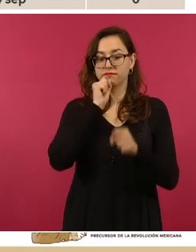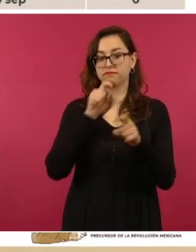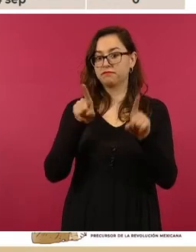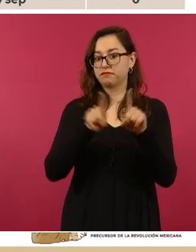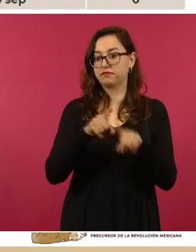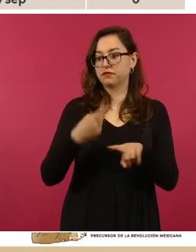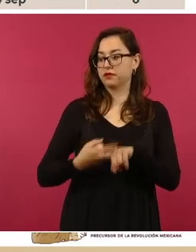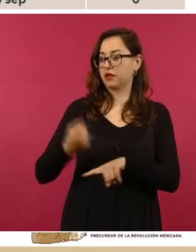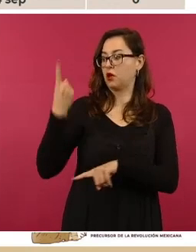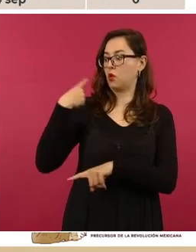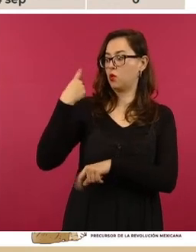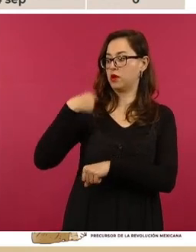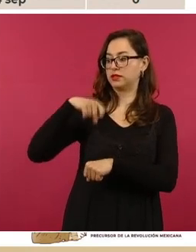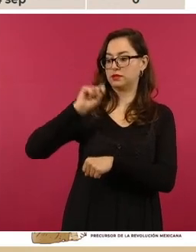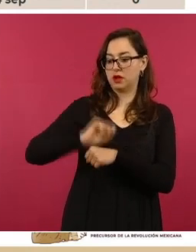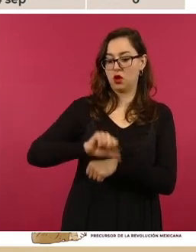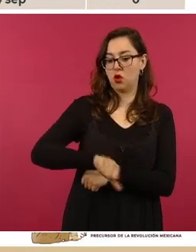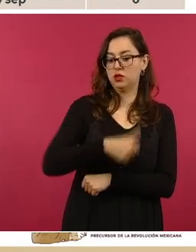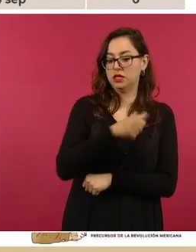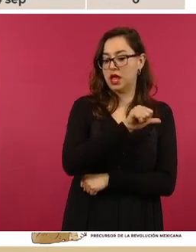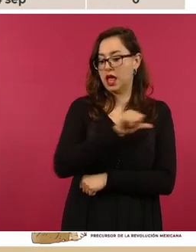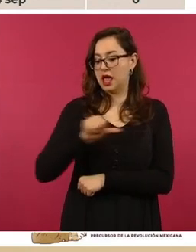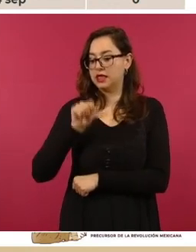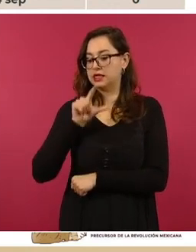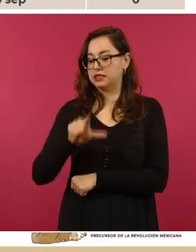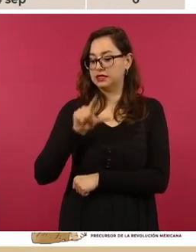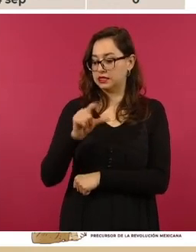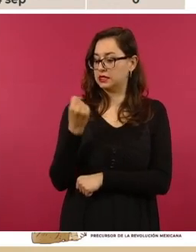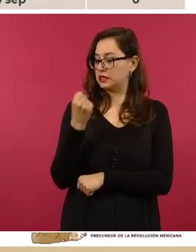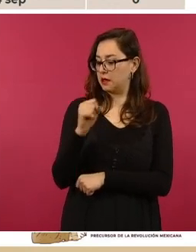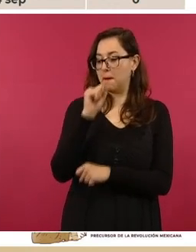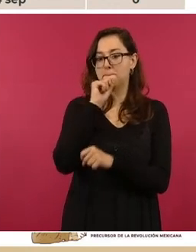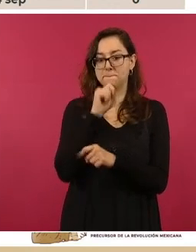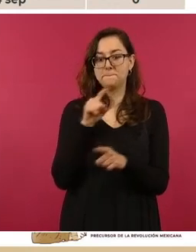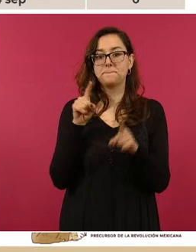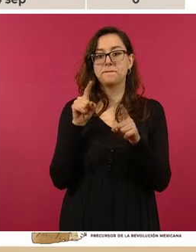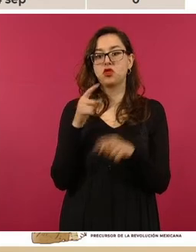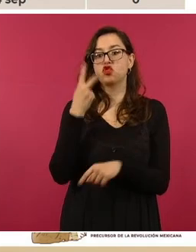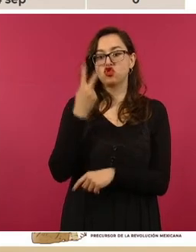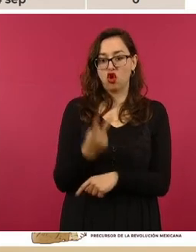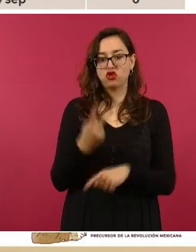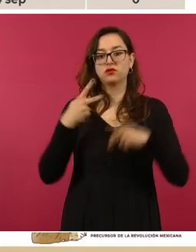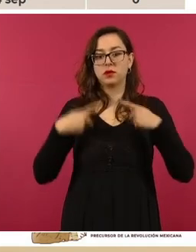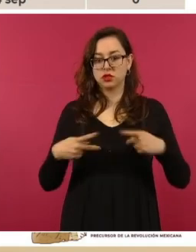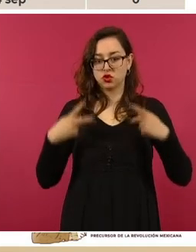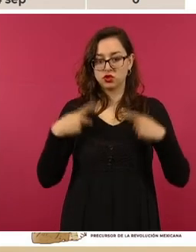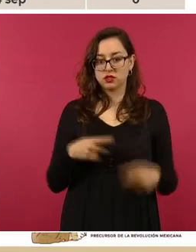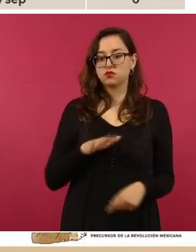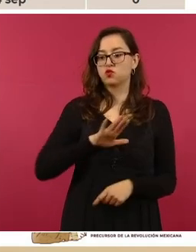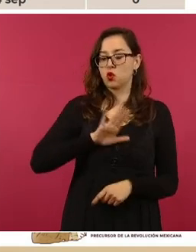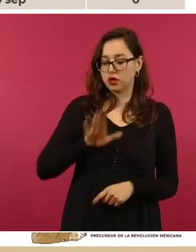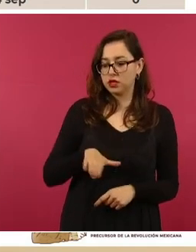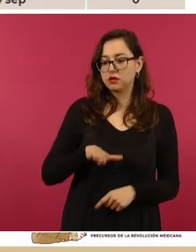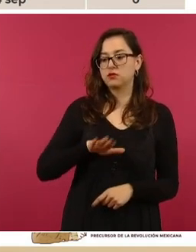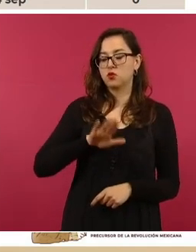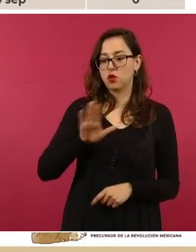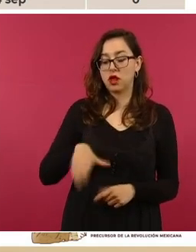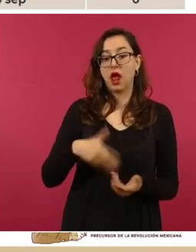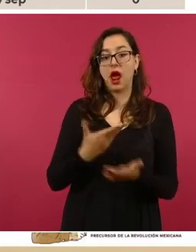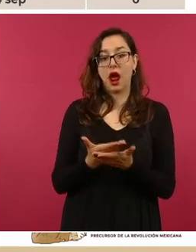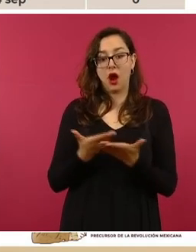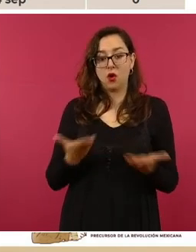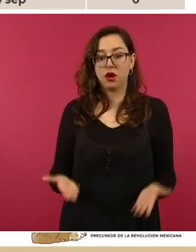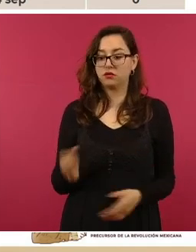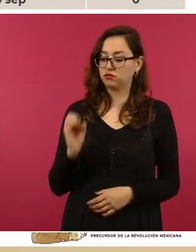pasada. La semana pasada, del 11 al 17 de septiembre, cerramos con un promedio de 2 defunciones diarias en la semana, y esta semana estamos